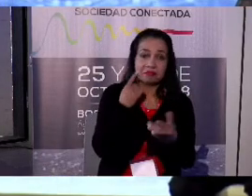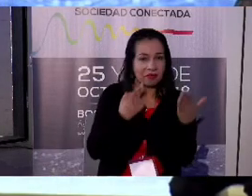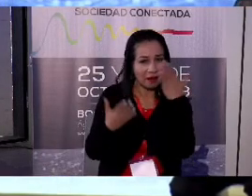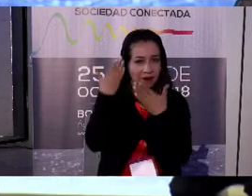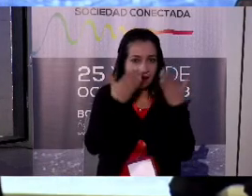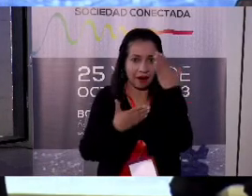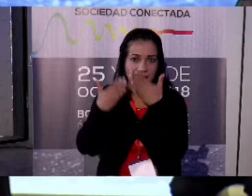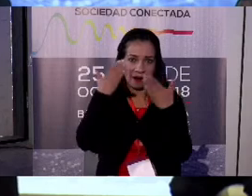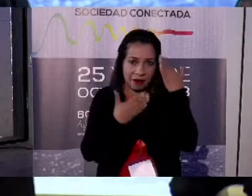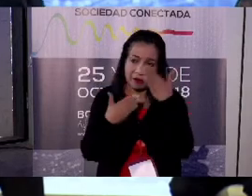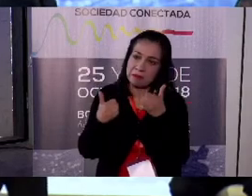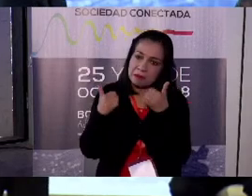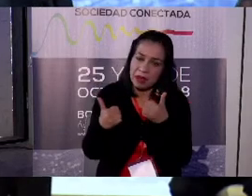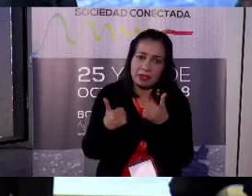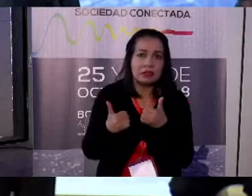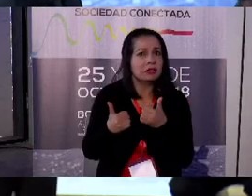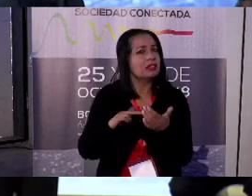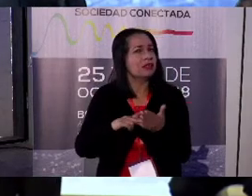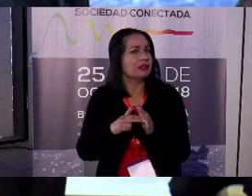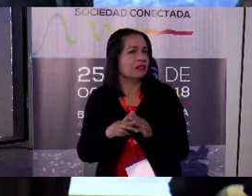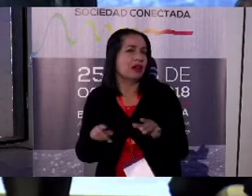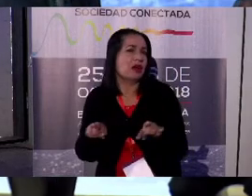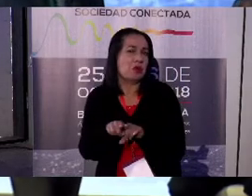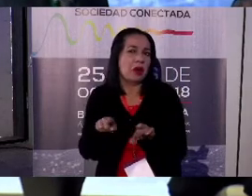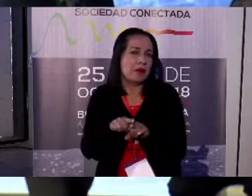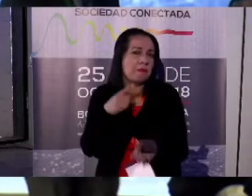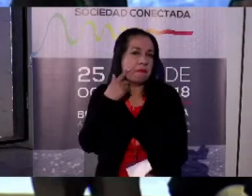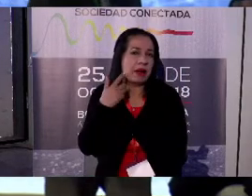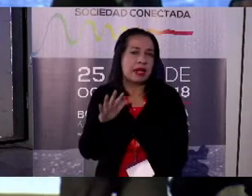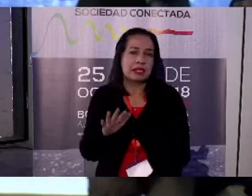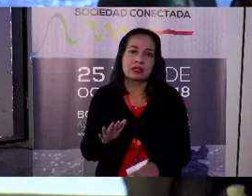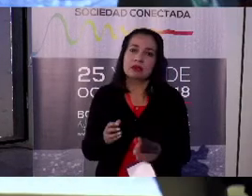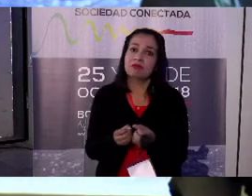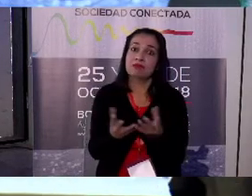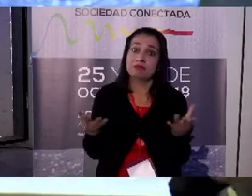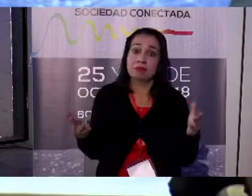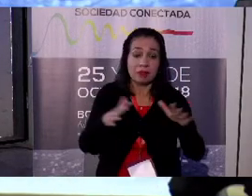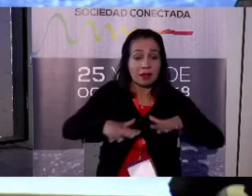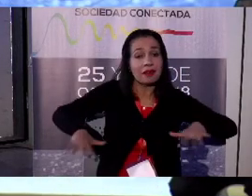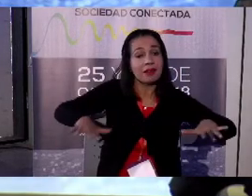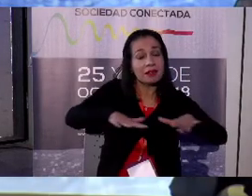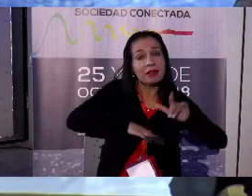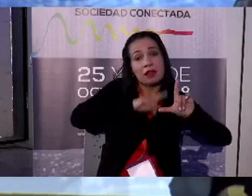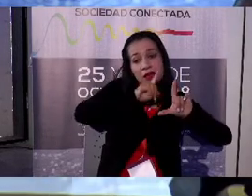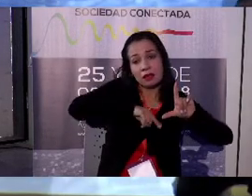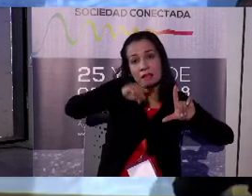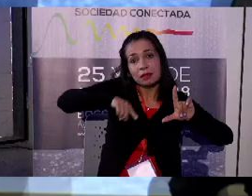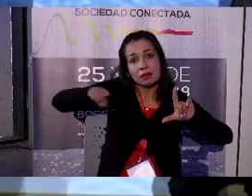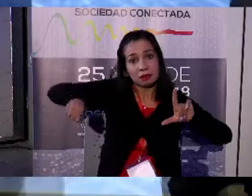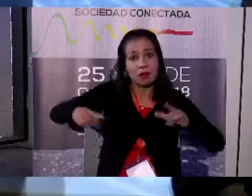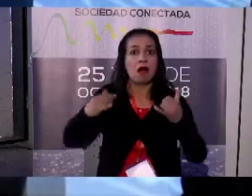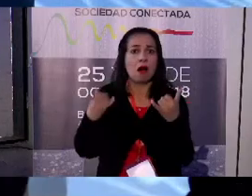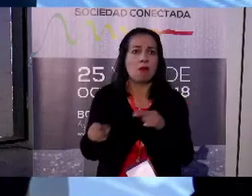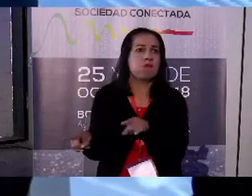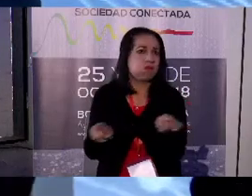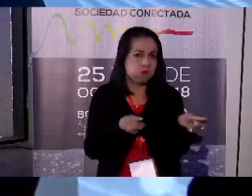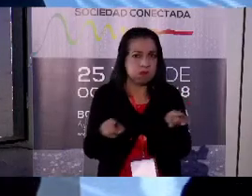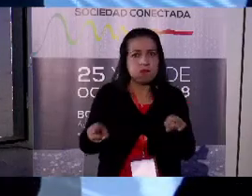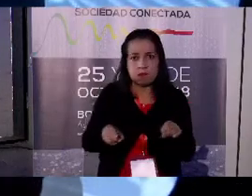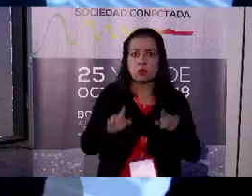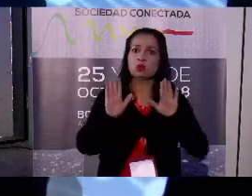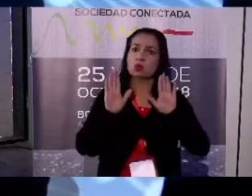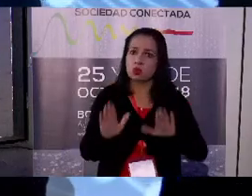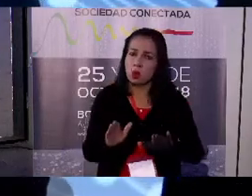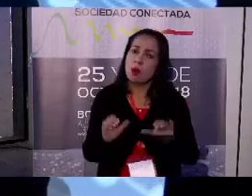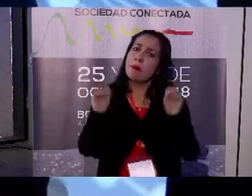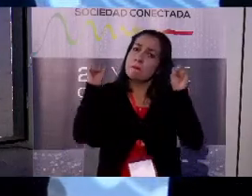haces pareciera que que tenemos una cantidad de espectro eh hoy ya disponible como para